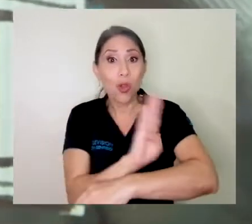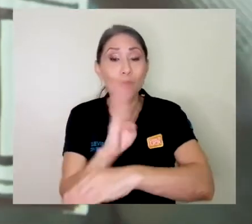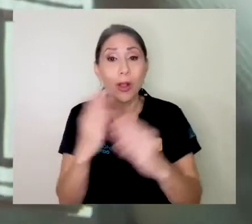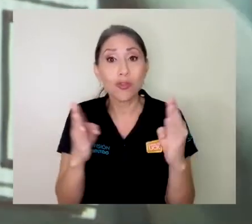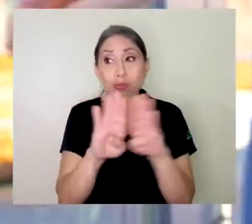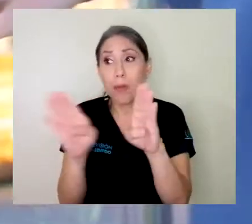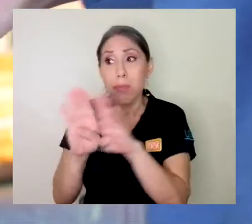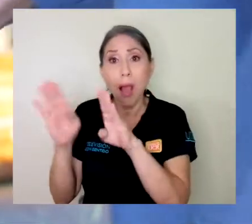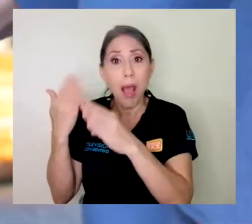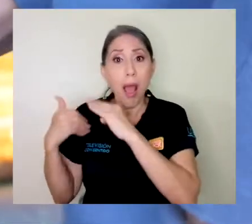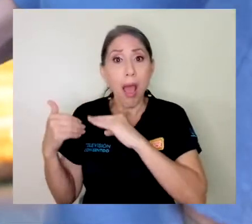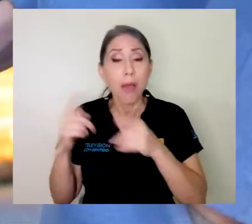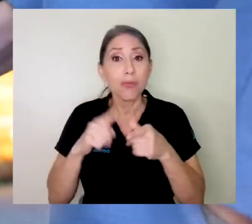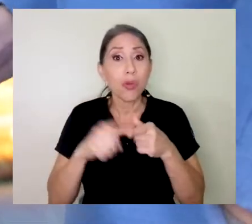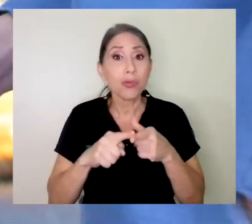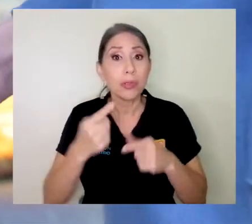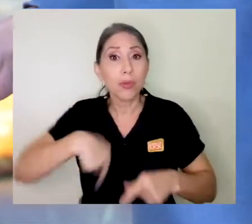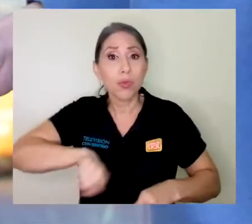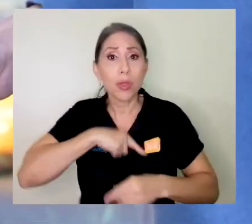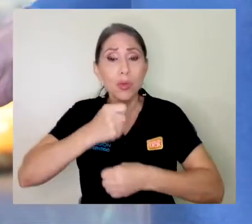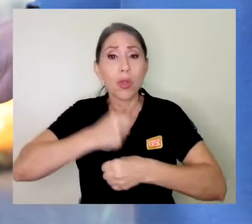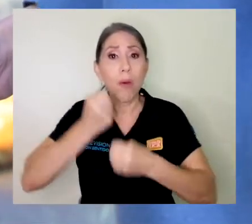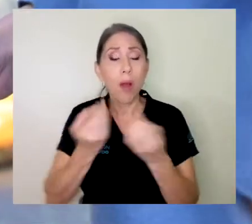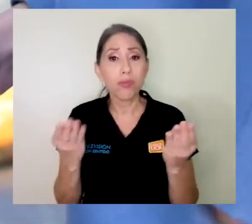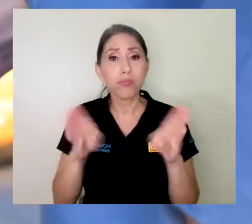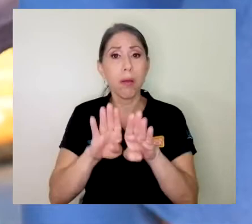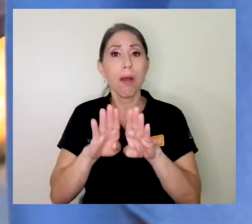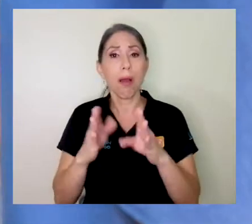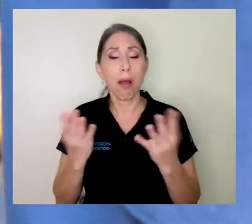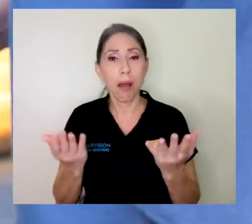puertas totalmente de nuestro trabajo.